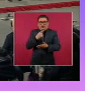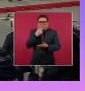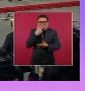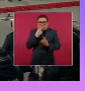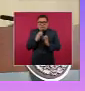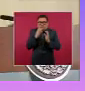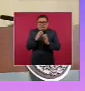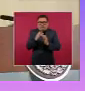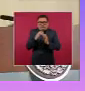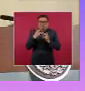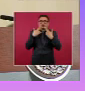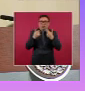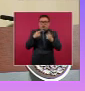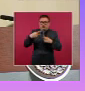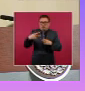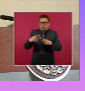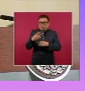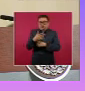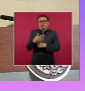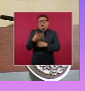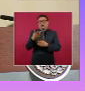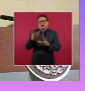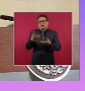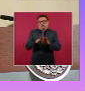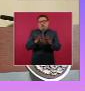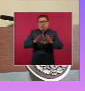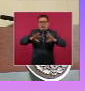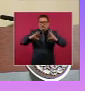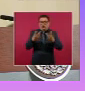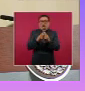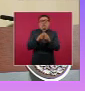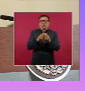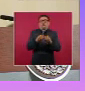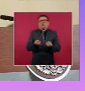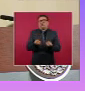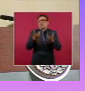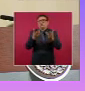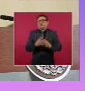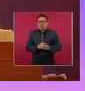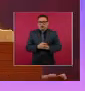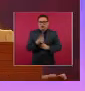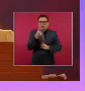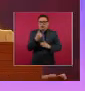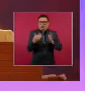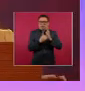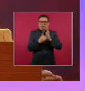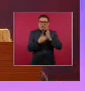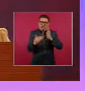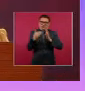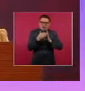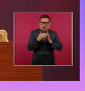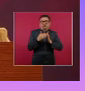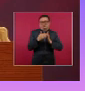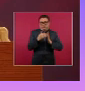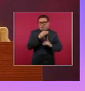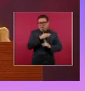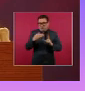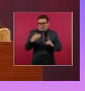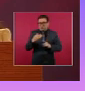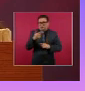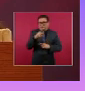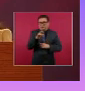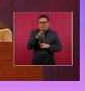los ejidos. En este sentido, tendríamos una sumatoria de 1,5 millones de hectáreas. ¿Qué